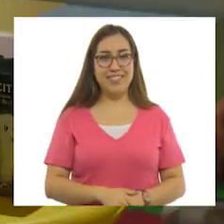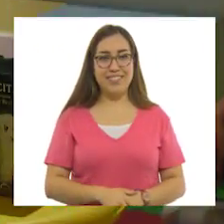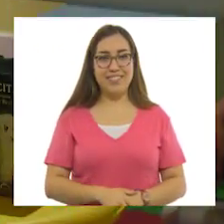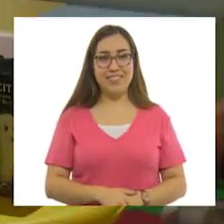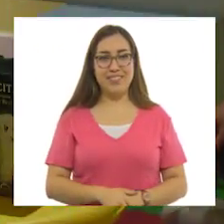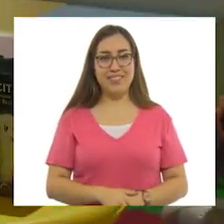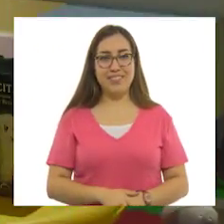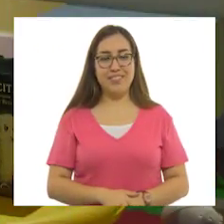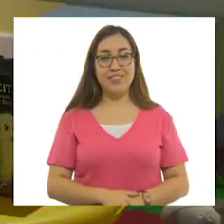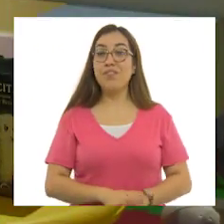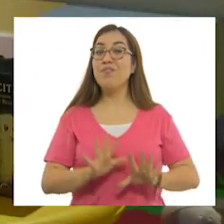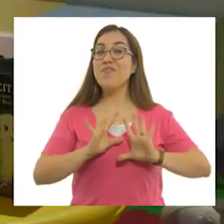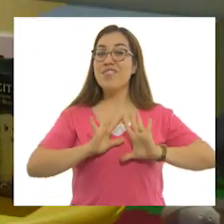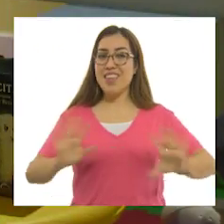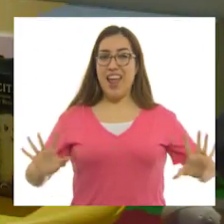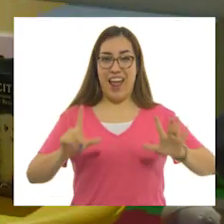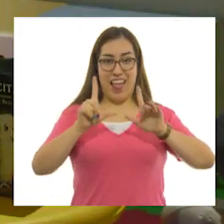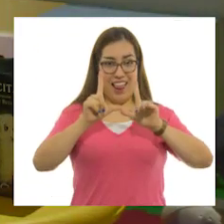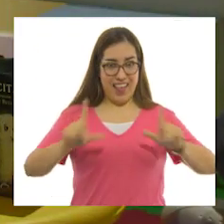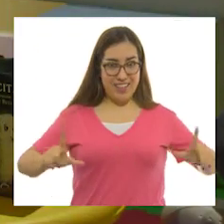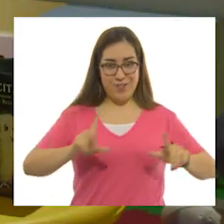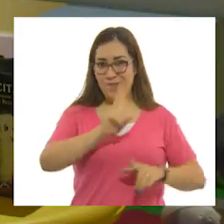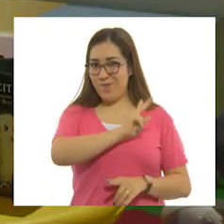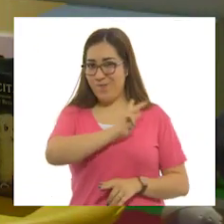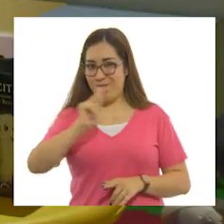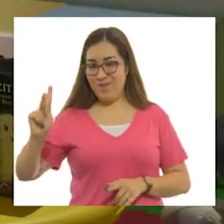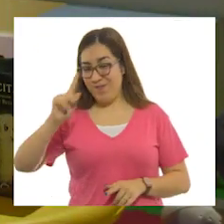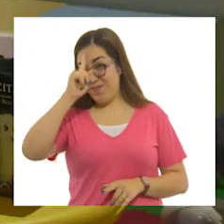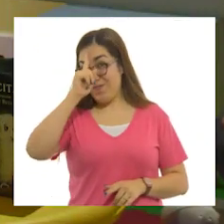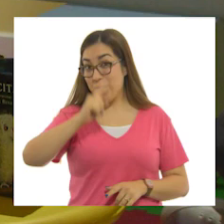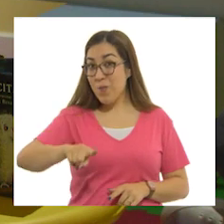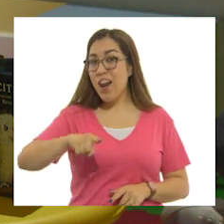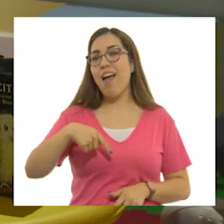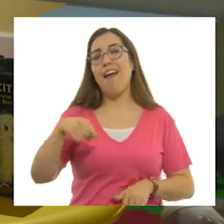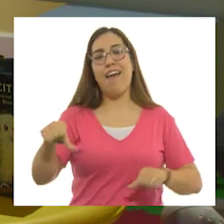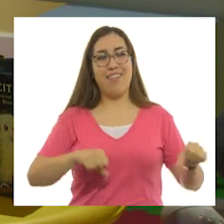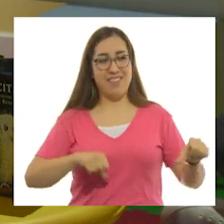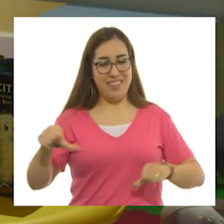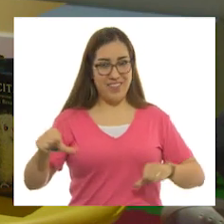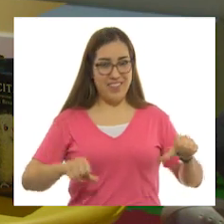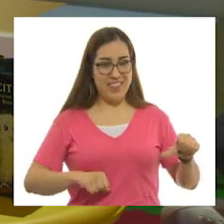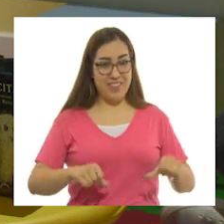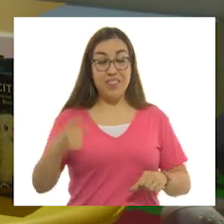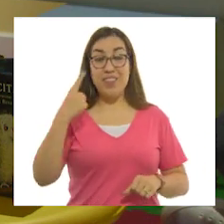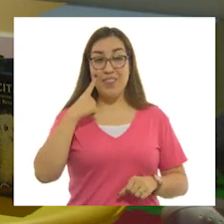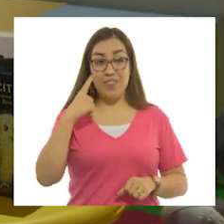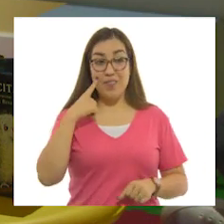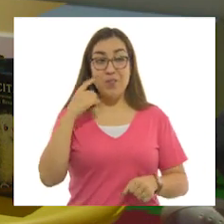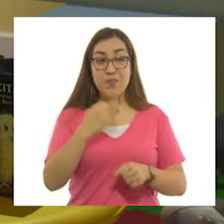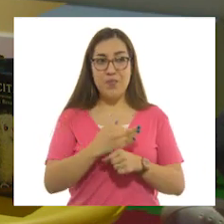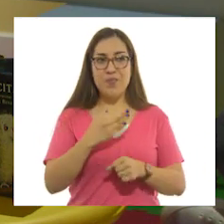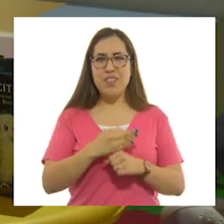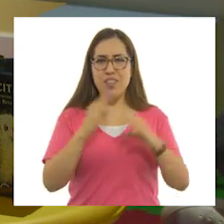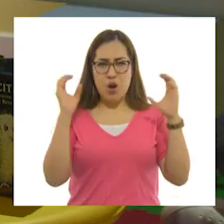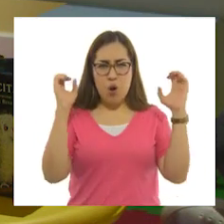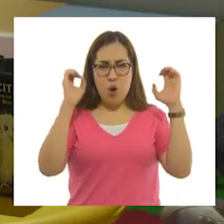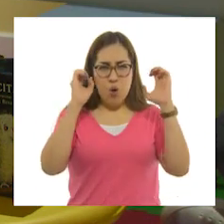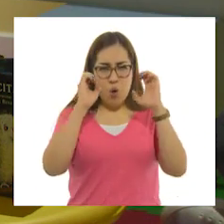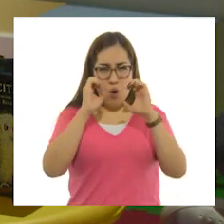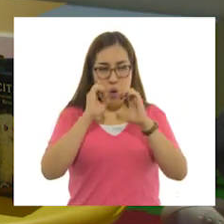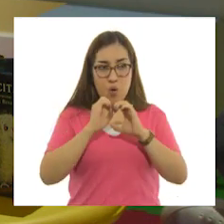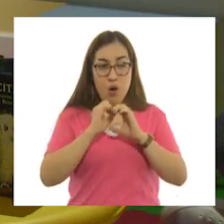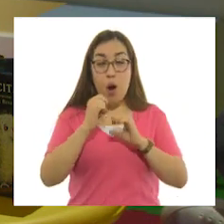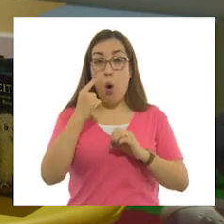ya estamos listas listos para la siguiente actividad y para eso bajamos un poco la luz y nuestros ojos